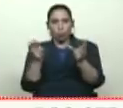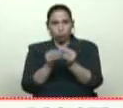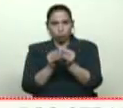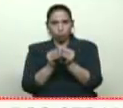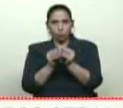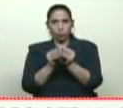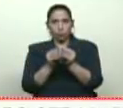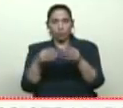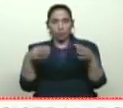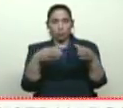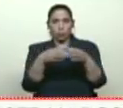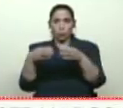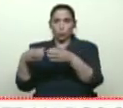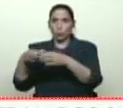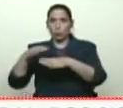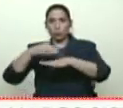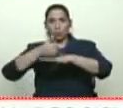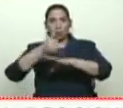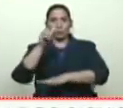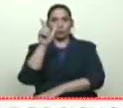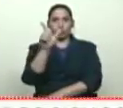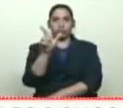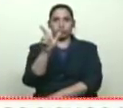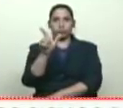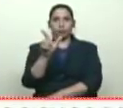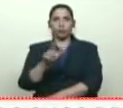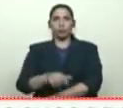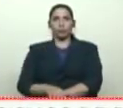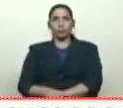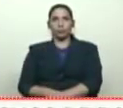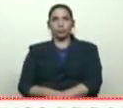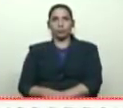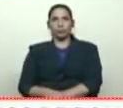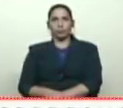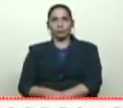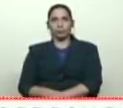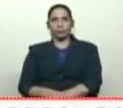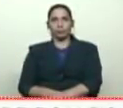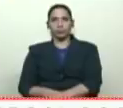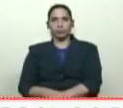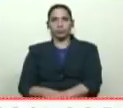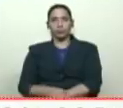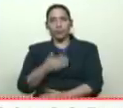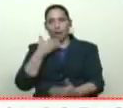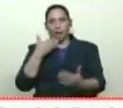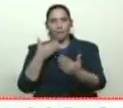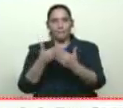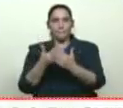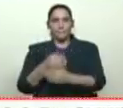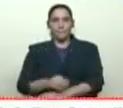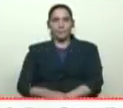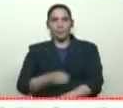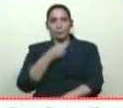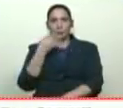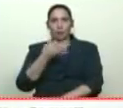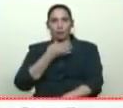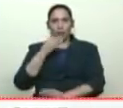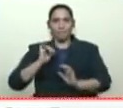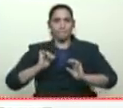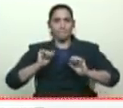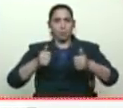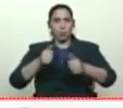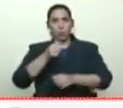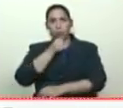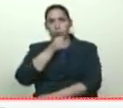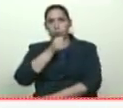de la dirección del Partido Socialista Unido de Venezuela en el día de hoy. Muchas gracias. Buenas tardes. Iniciamos la